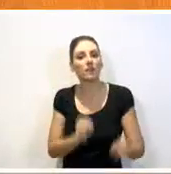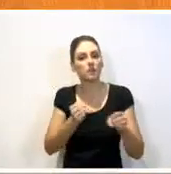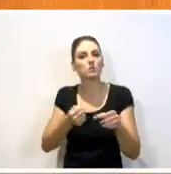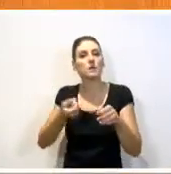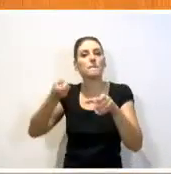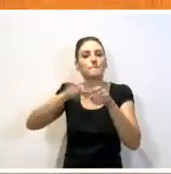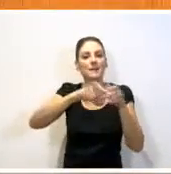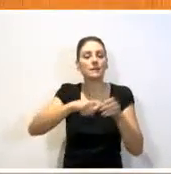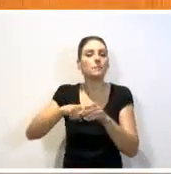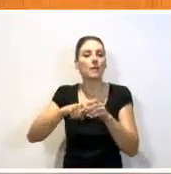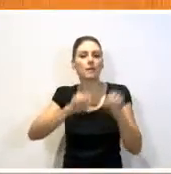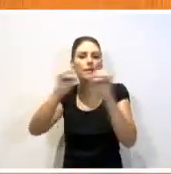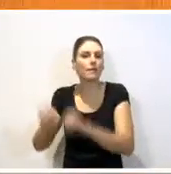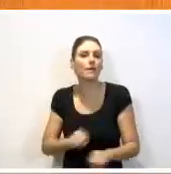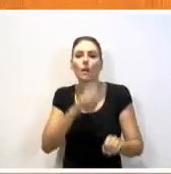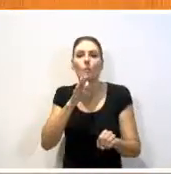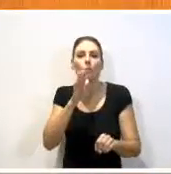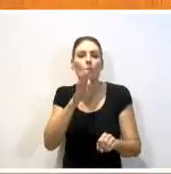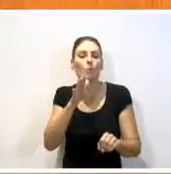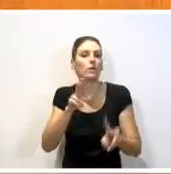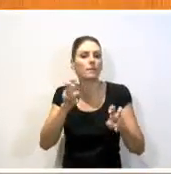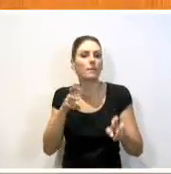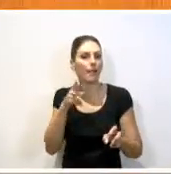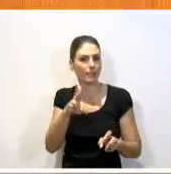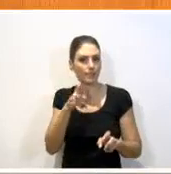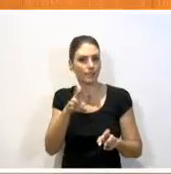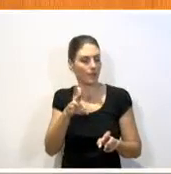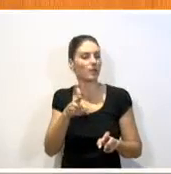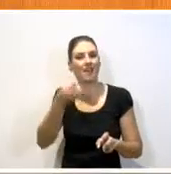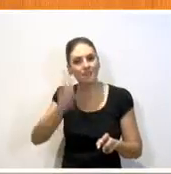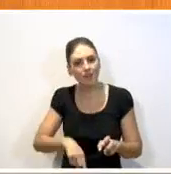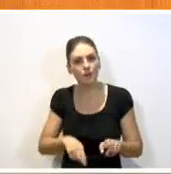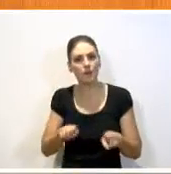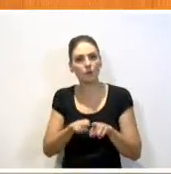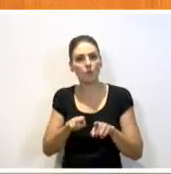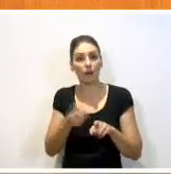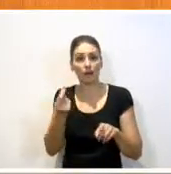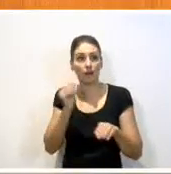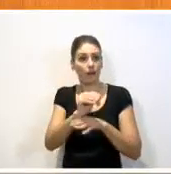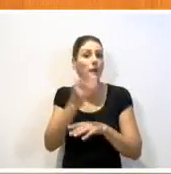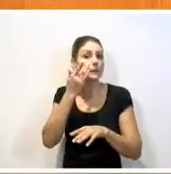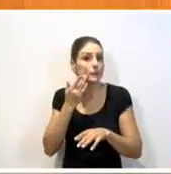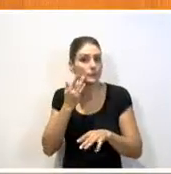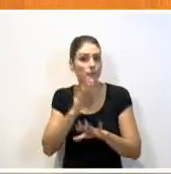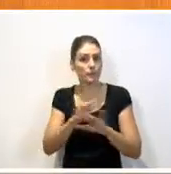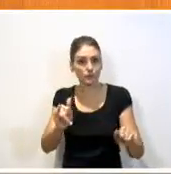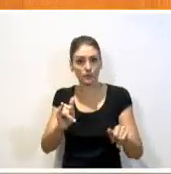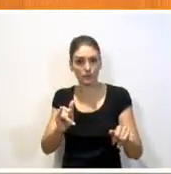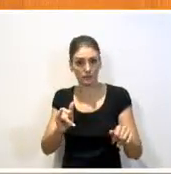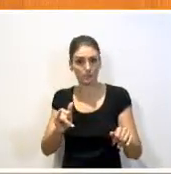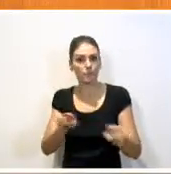participación, la defendemos no solo por una cuestión democrática, que también, sino por una cuestión también de rentabilidad y de economía y de